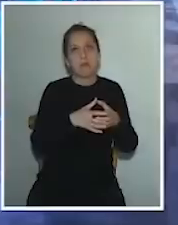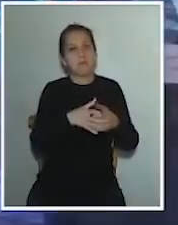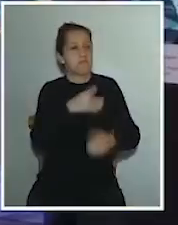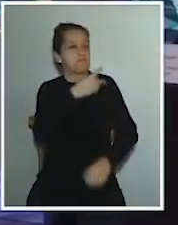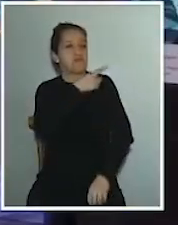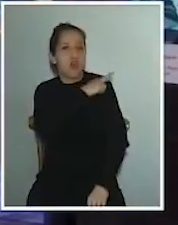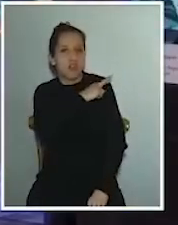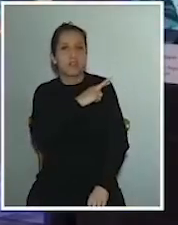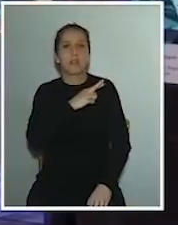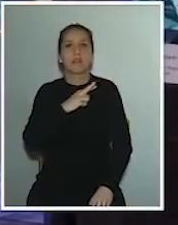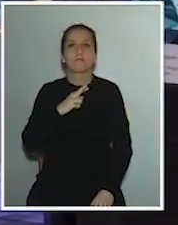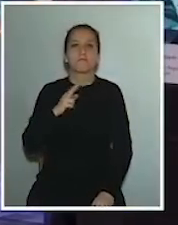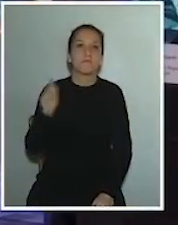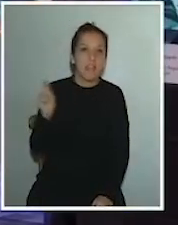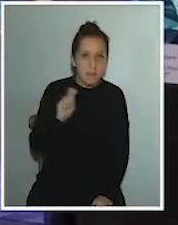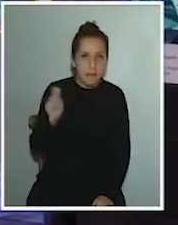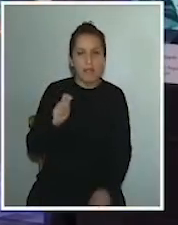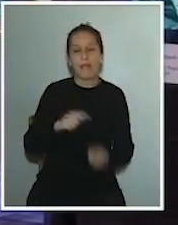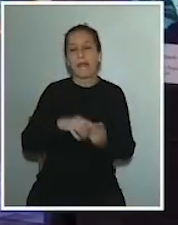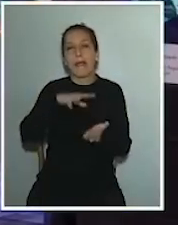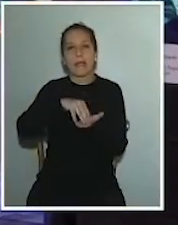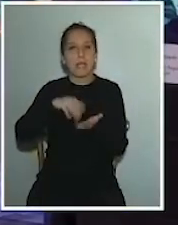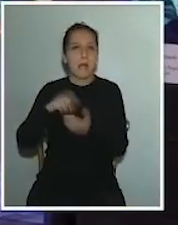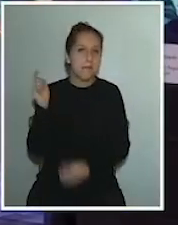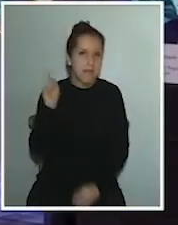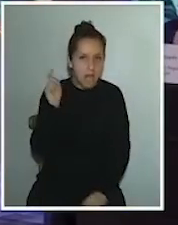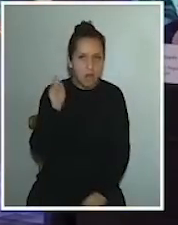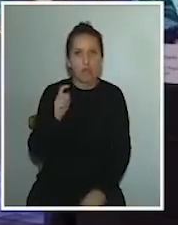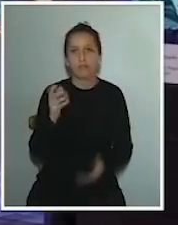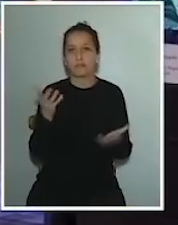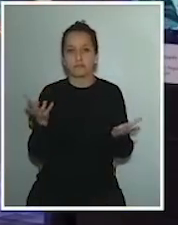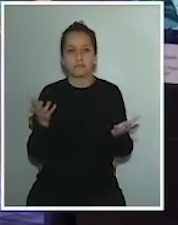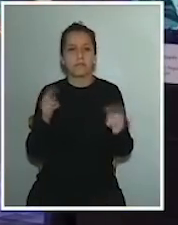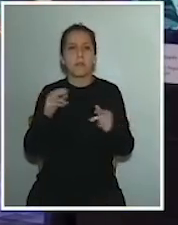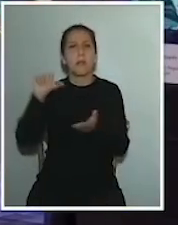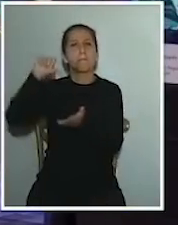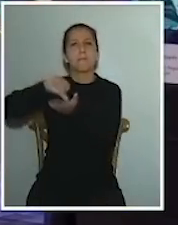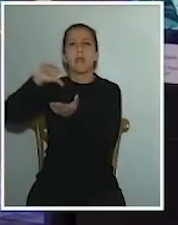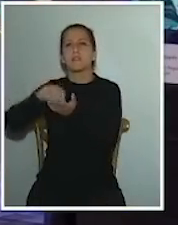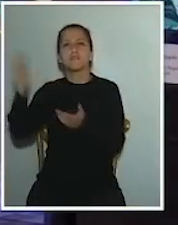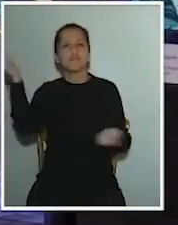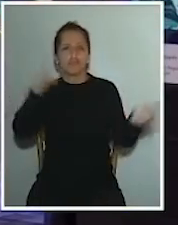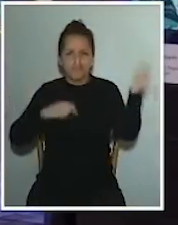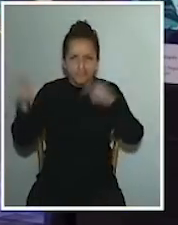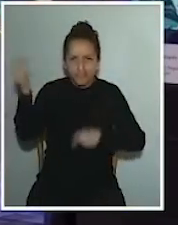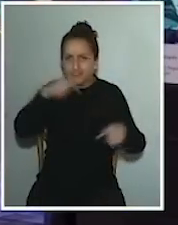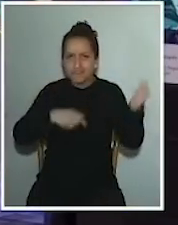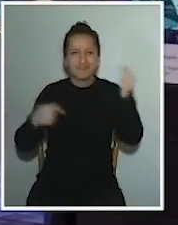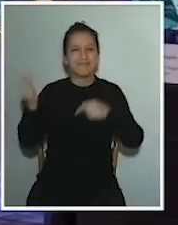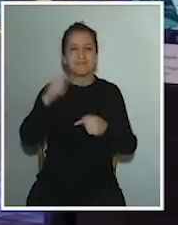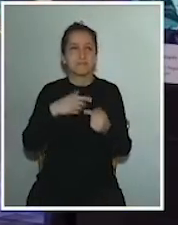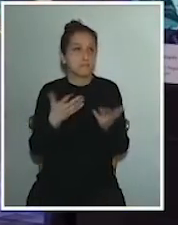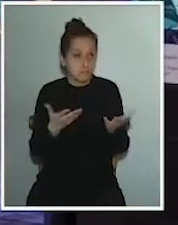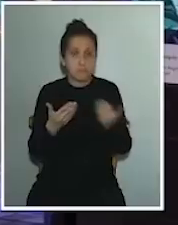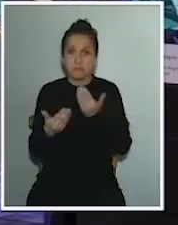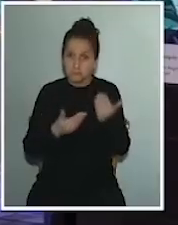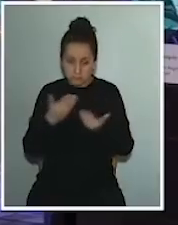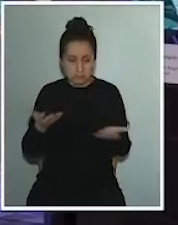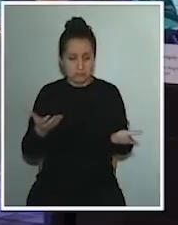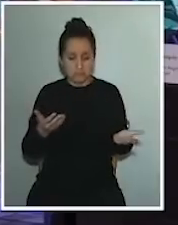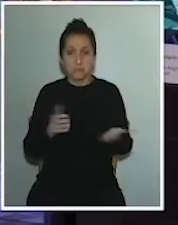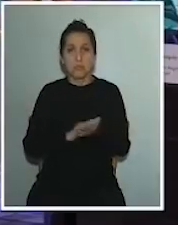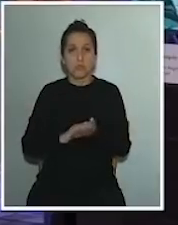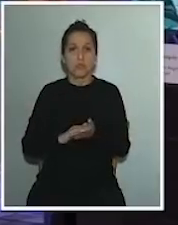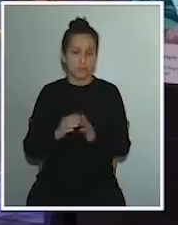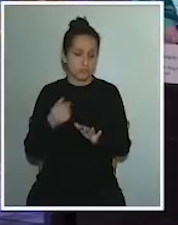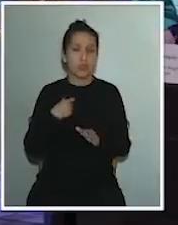en tarapacá o en arica barinacota sobre el tema de la inmigración pero contésteme la carta se las mandé por WhatsApp a cada